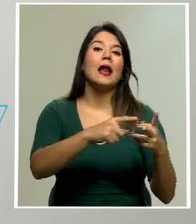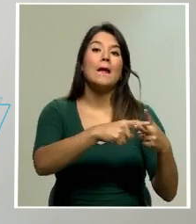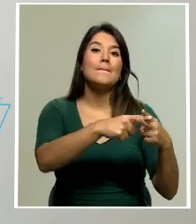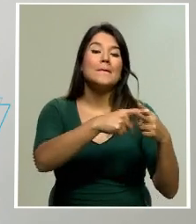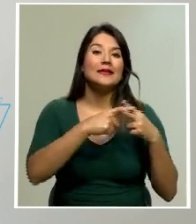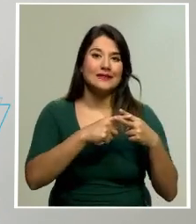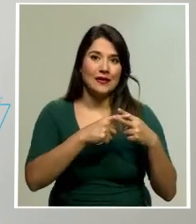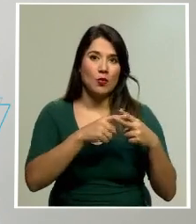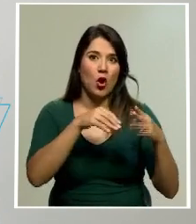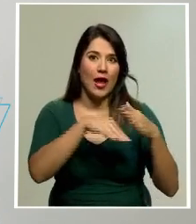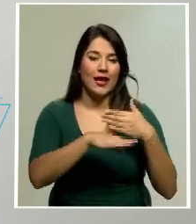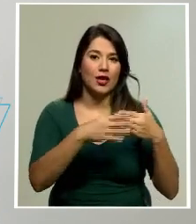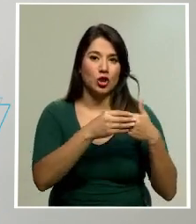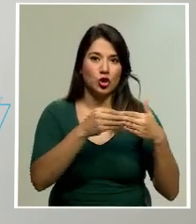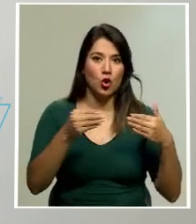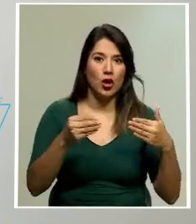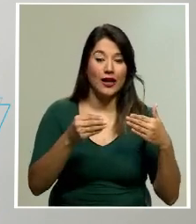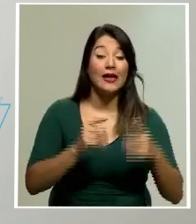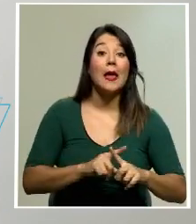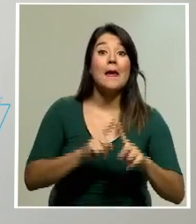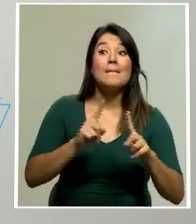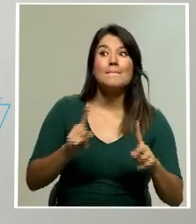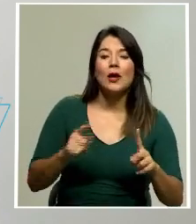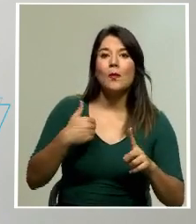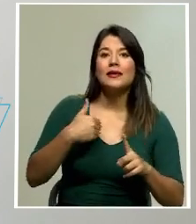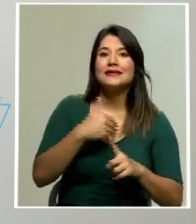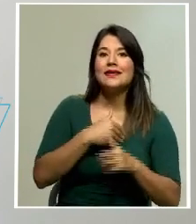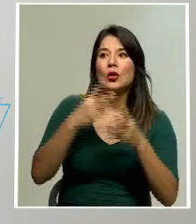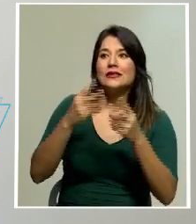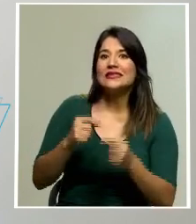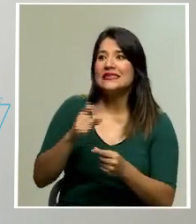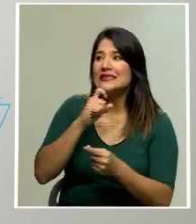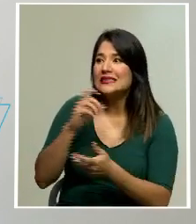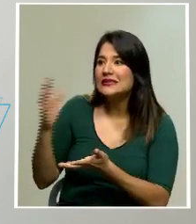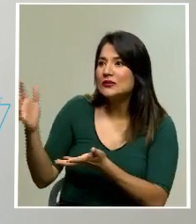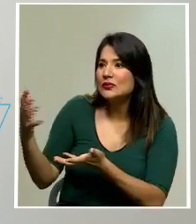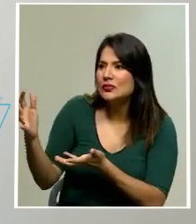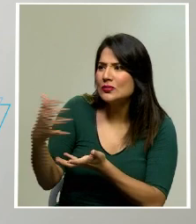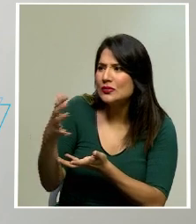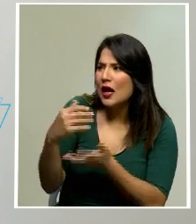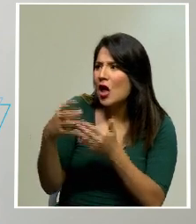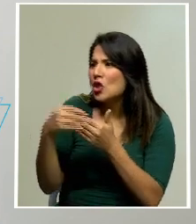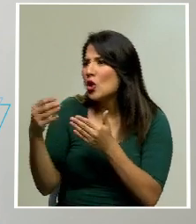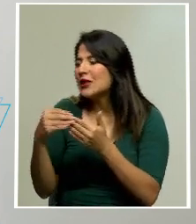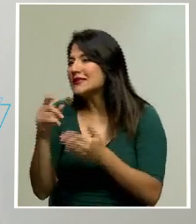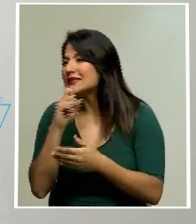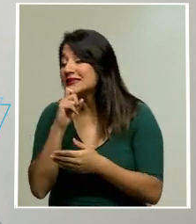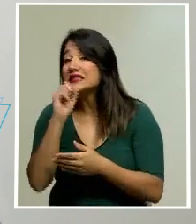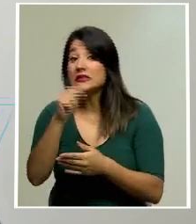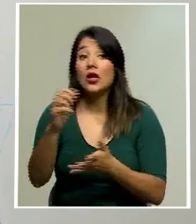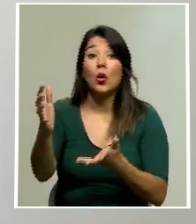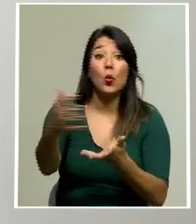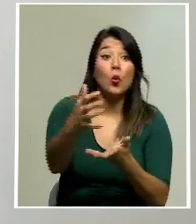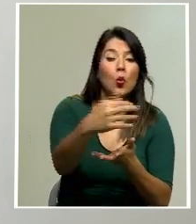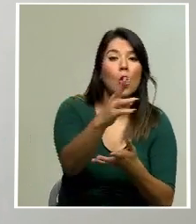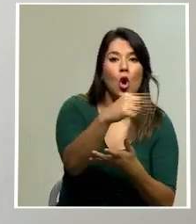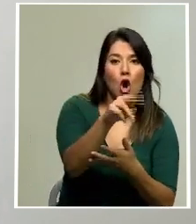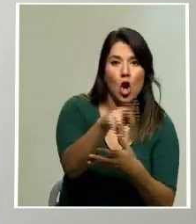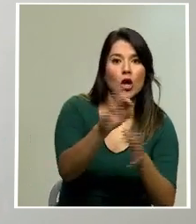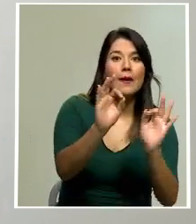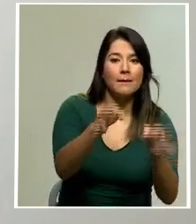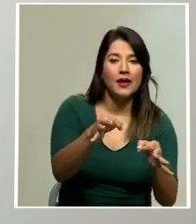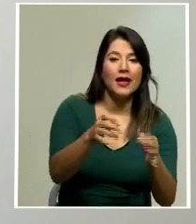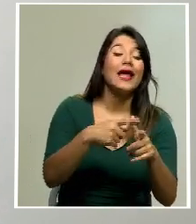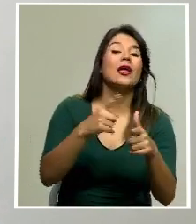pero le ha costado captar en dólares. Ha sido muy exitoso, eso sí, captando en colones. Entonces lo que hace es capta los colones, llega al